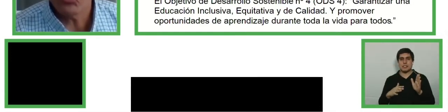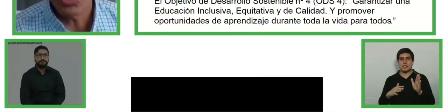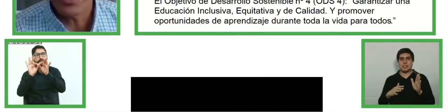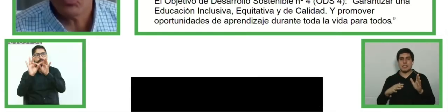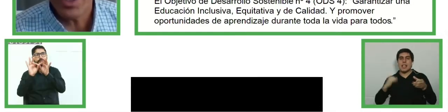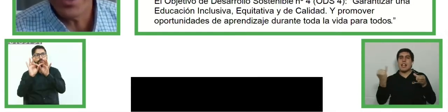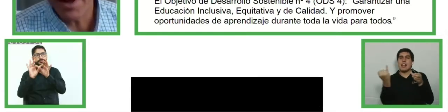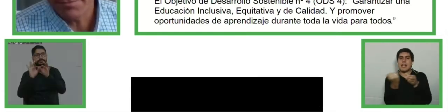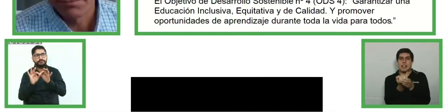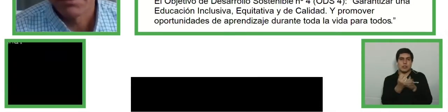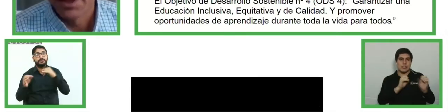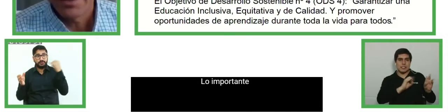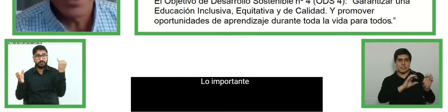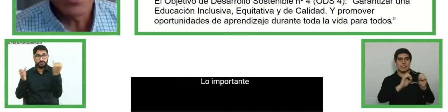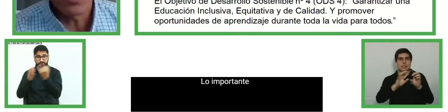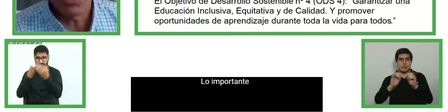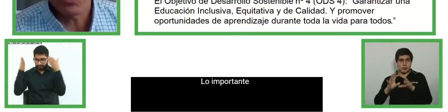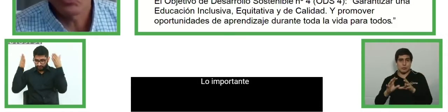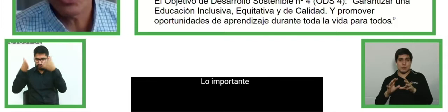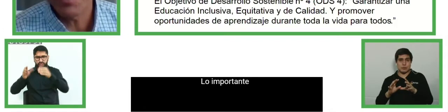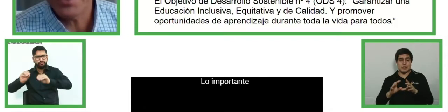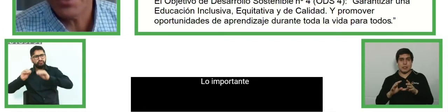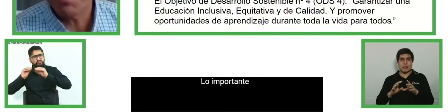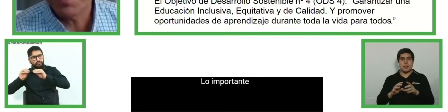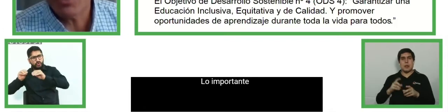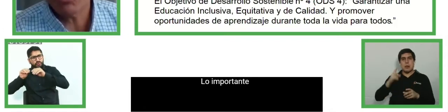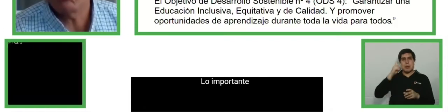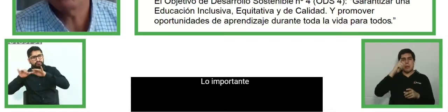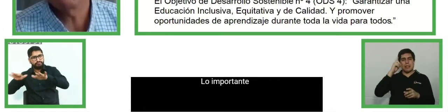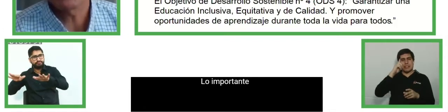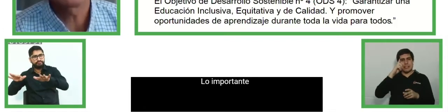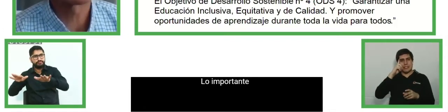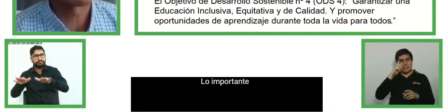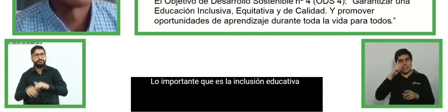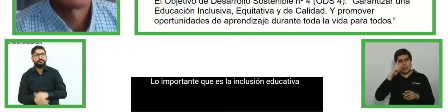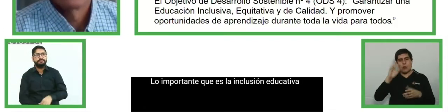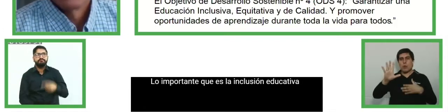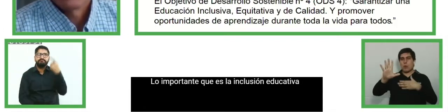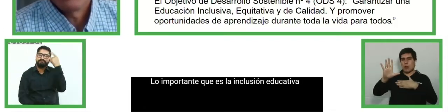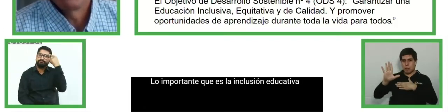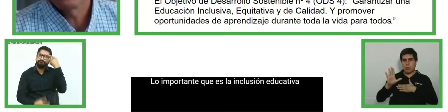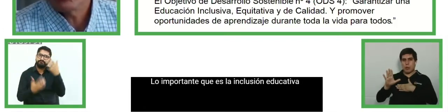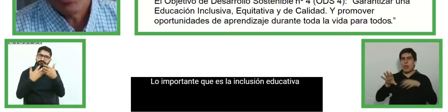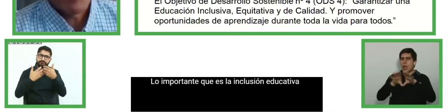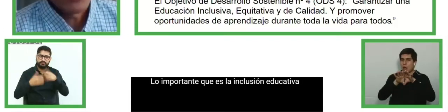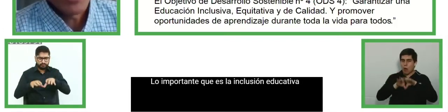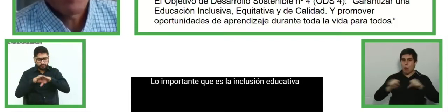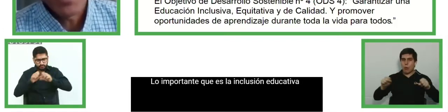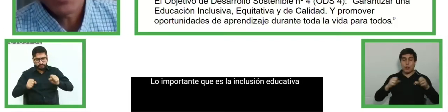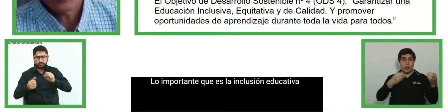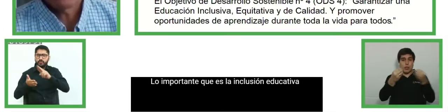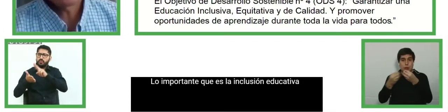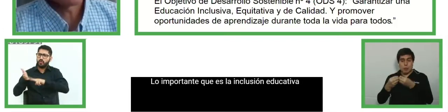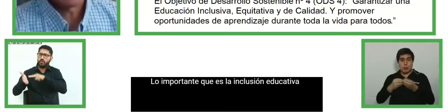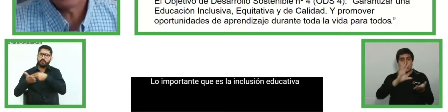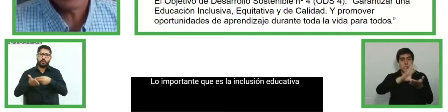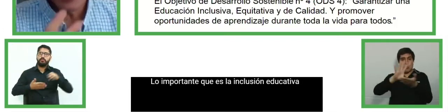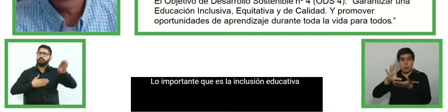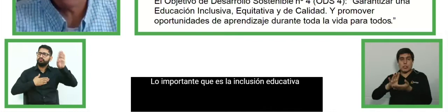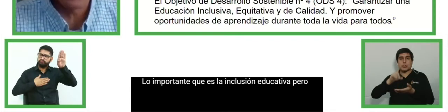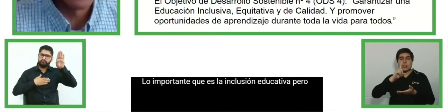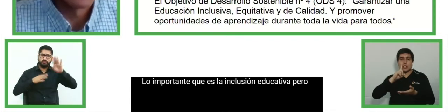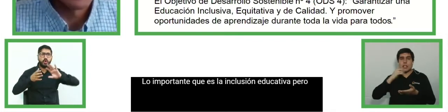lo importante que es la inclusión educativa desde todos los puntos de vista, pero como un compromiso que muchos o la mayoría de países ahora mismo